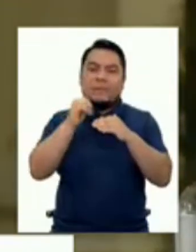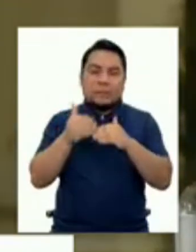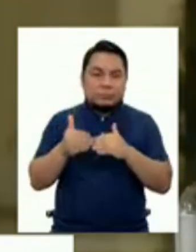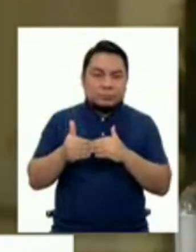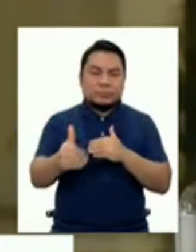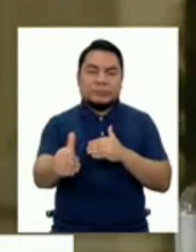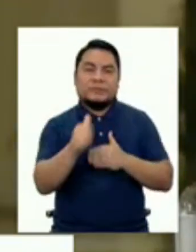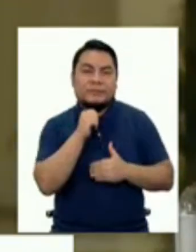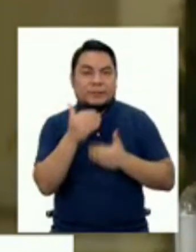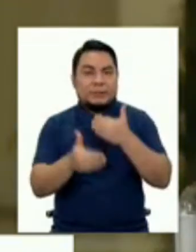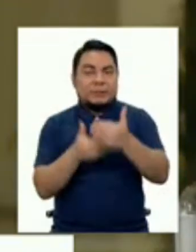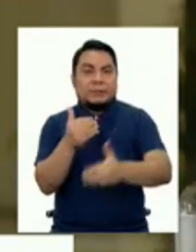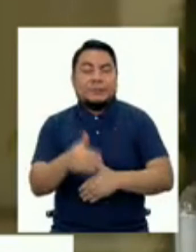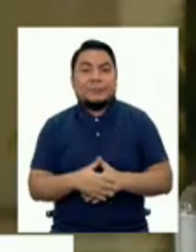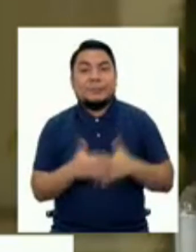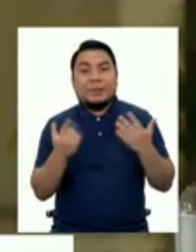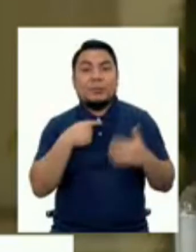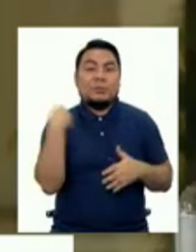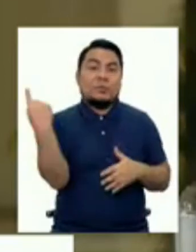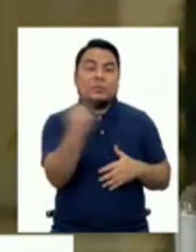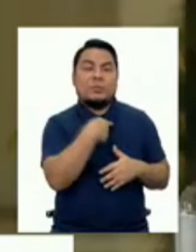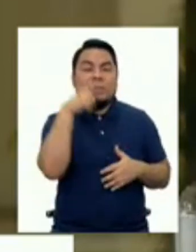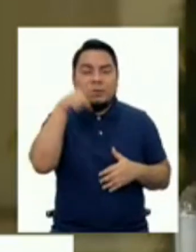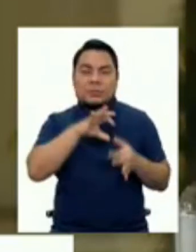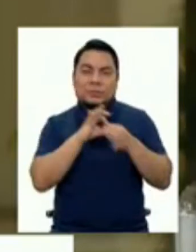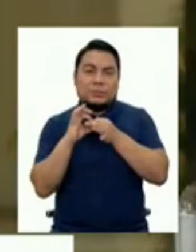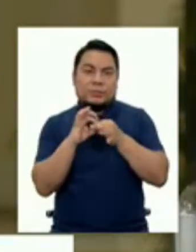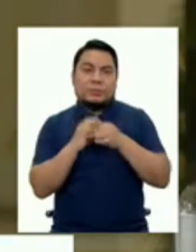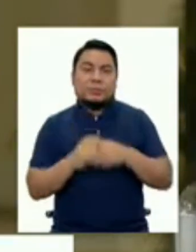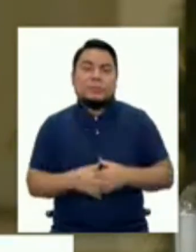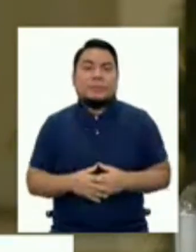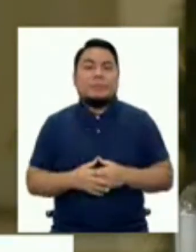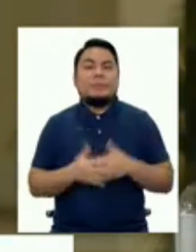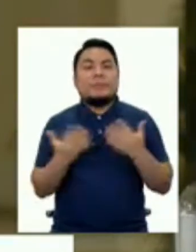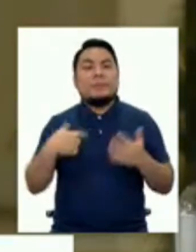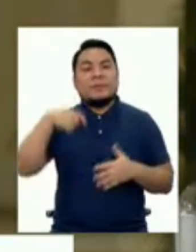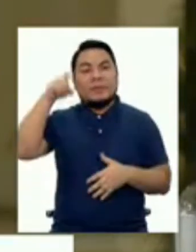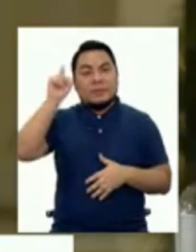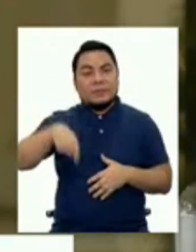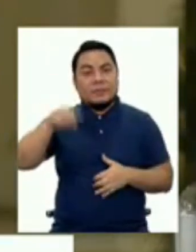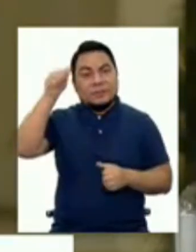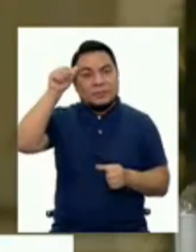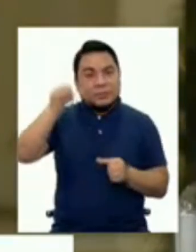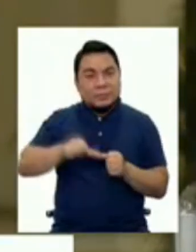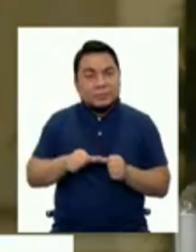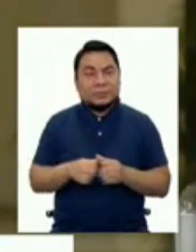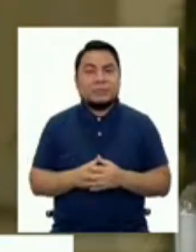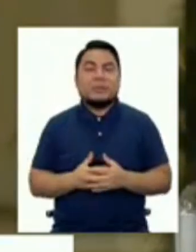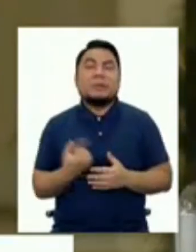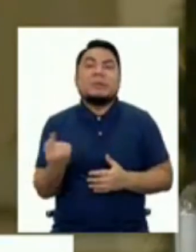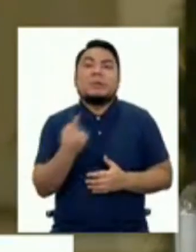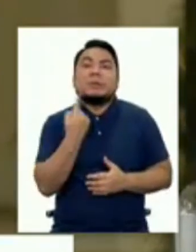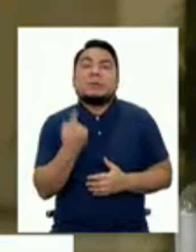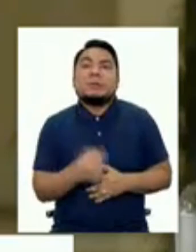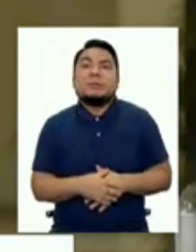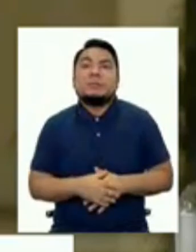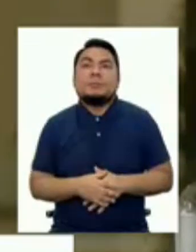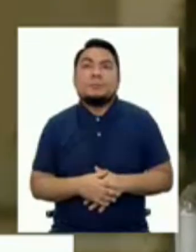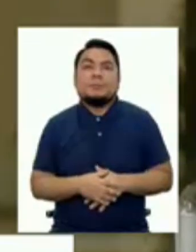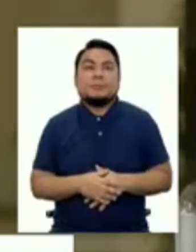por recorrer, la cual todos debemos hacerlo juntos, ¿no? Y debemos recordar, como al inicio, los conceptos que